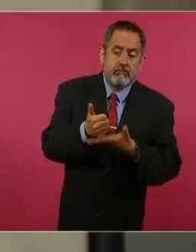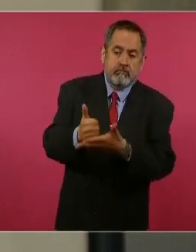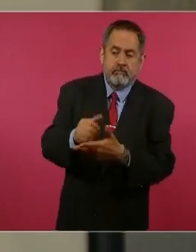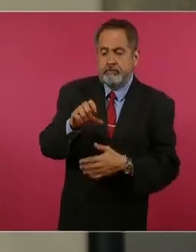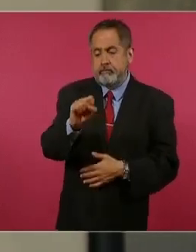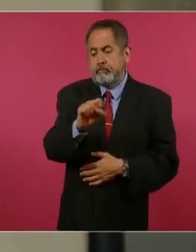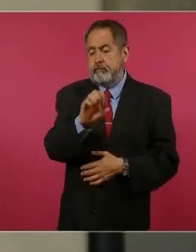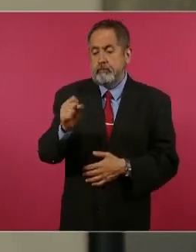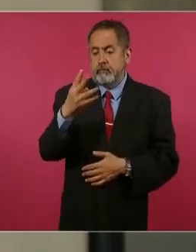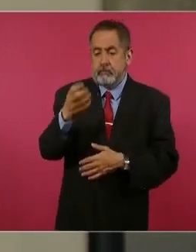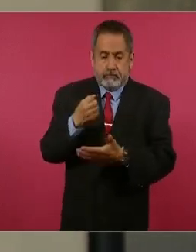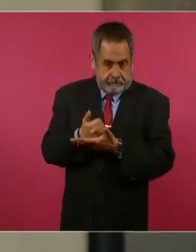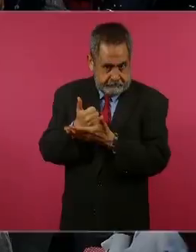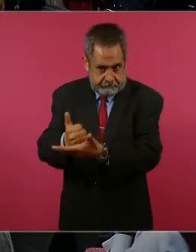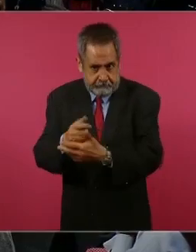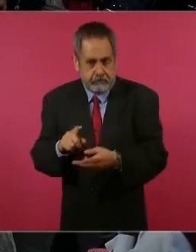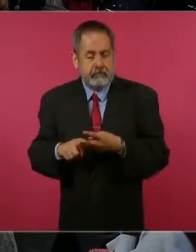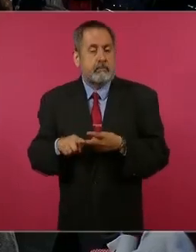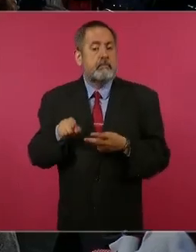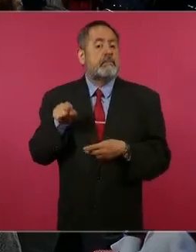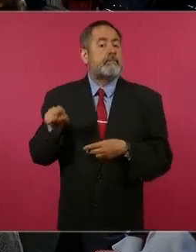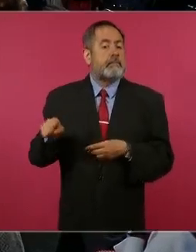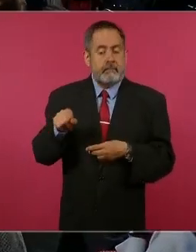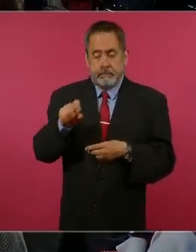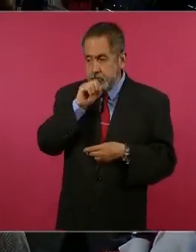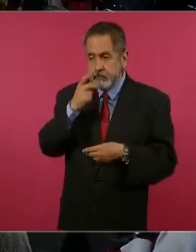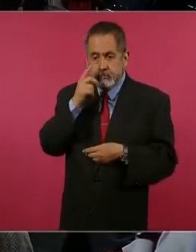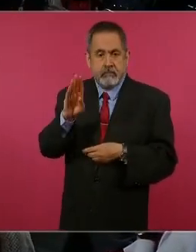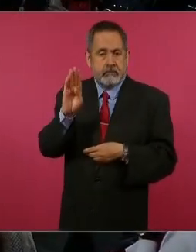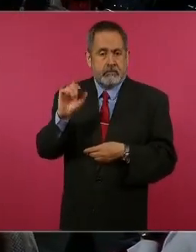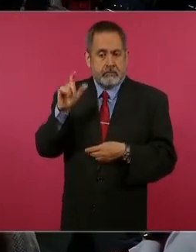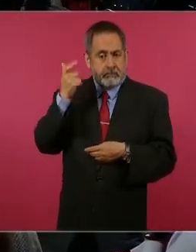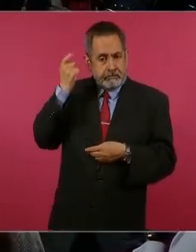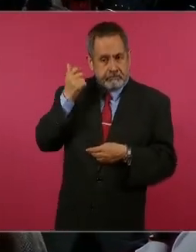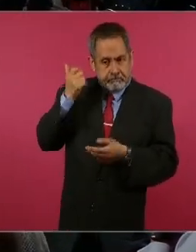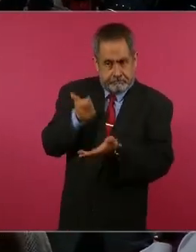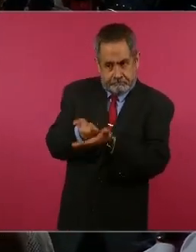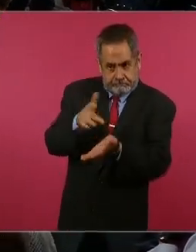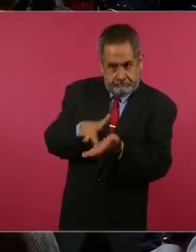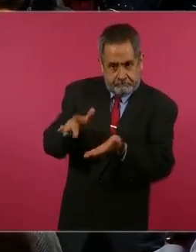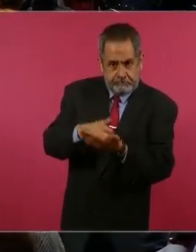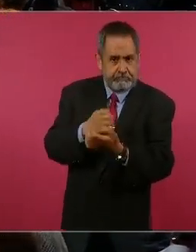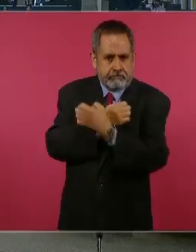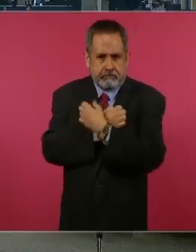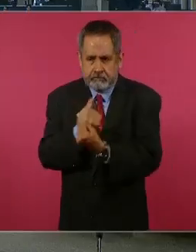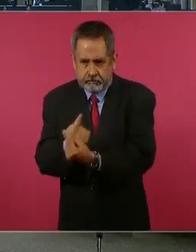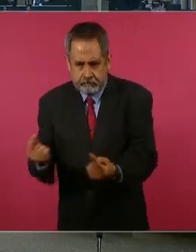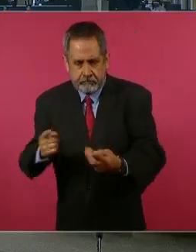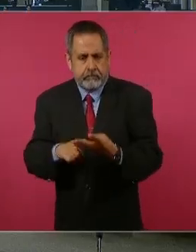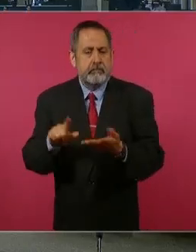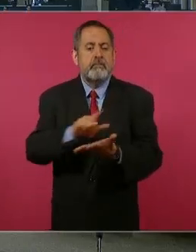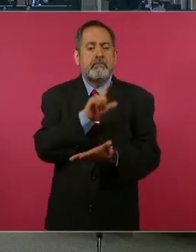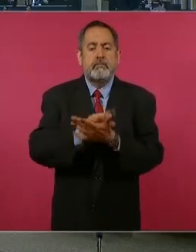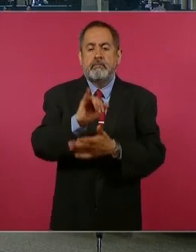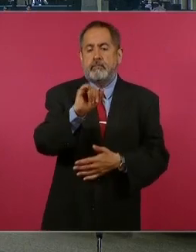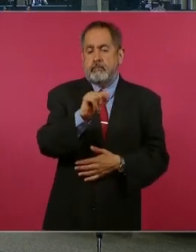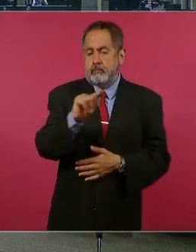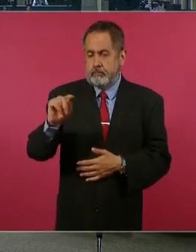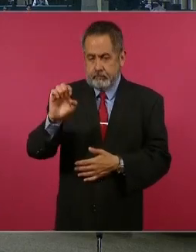64 años, de la universalidad de becas para educación básica, ley del Issste y la no reelección.